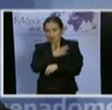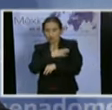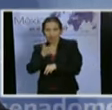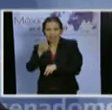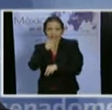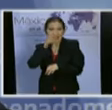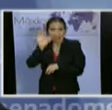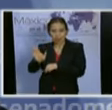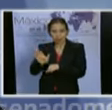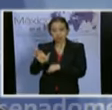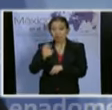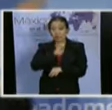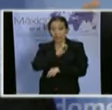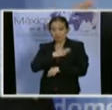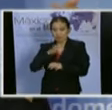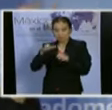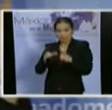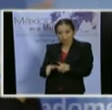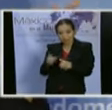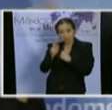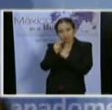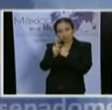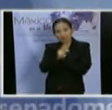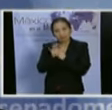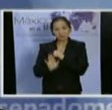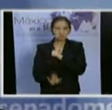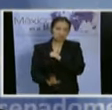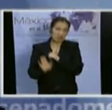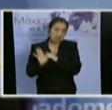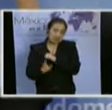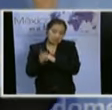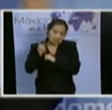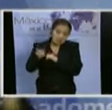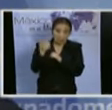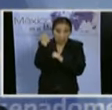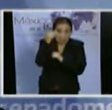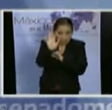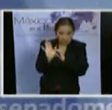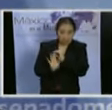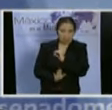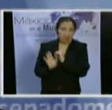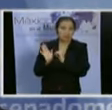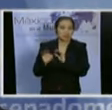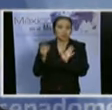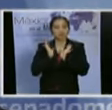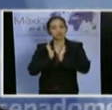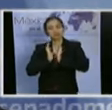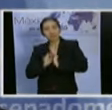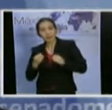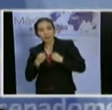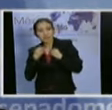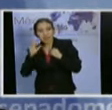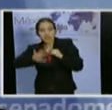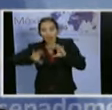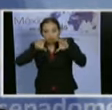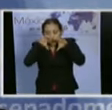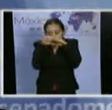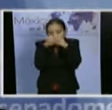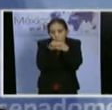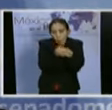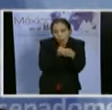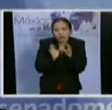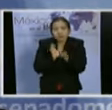Reino Unido. España, que es un país era un país aparentemente estable, que vivía en esa burbuja del